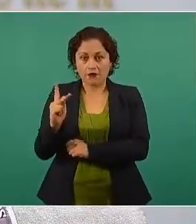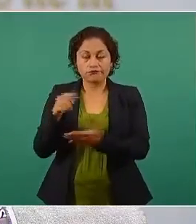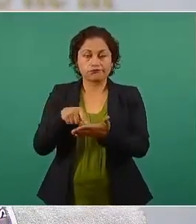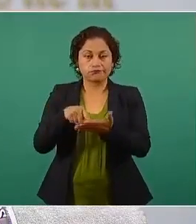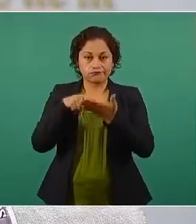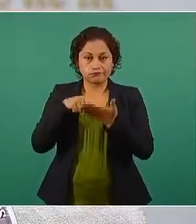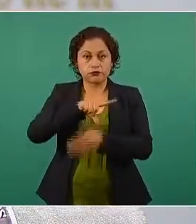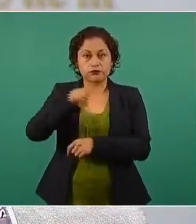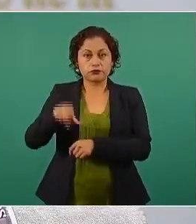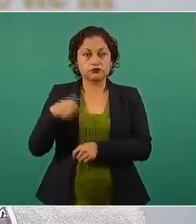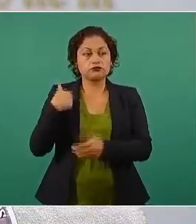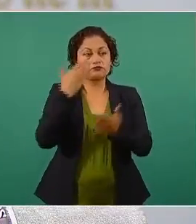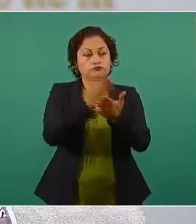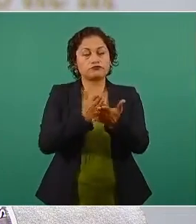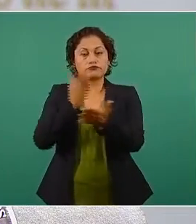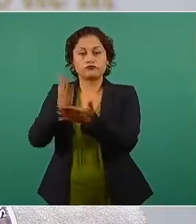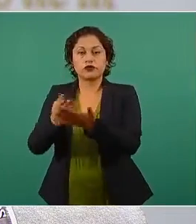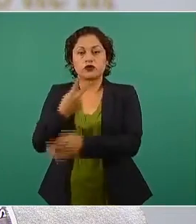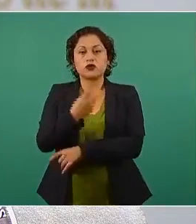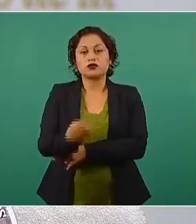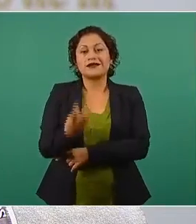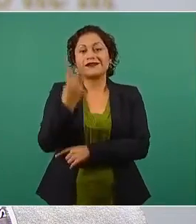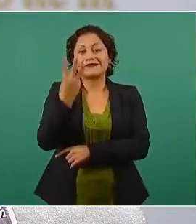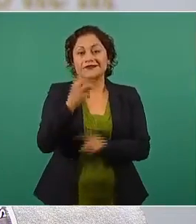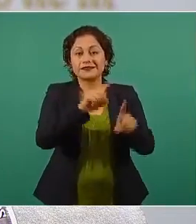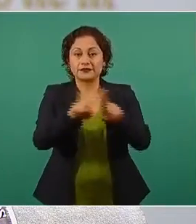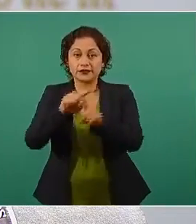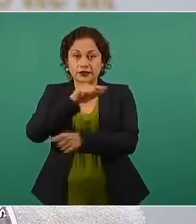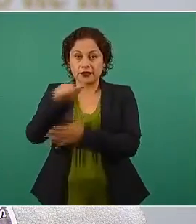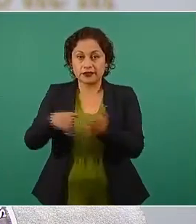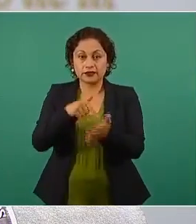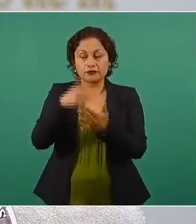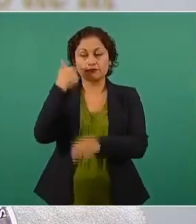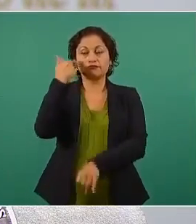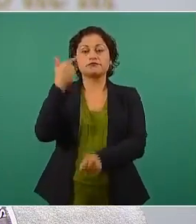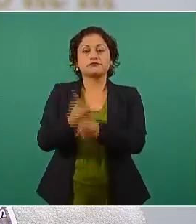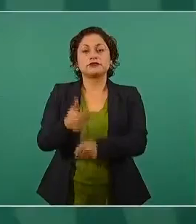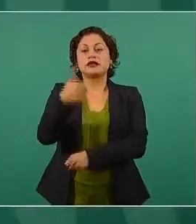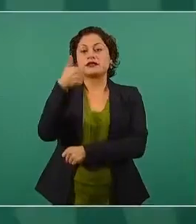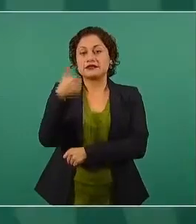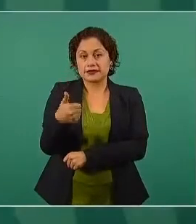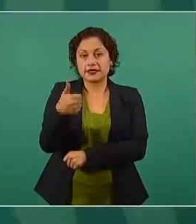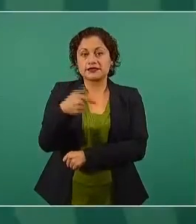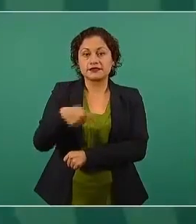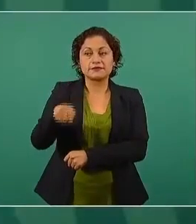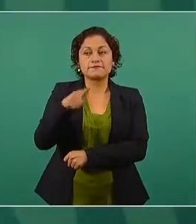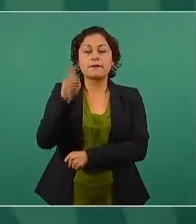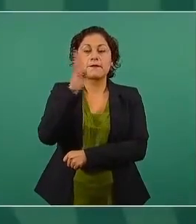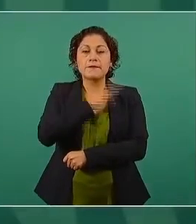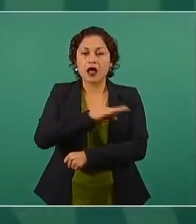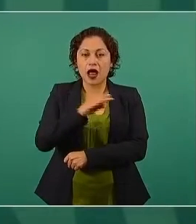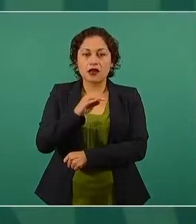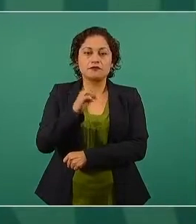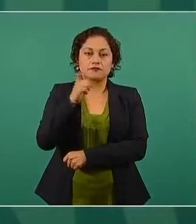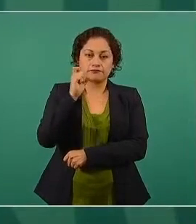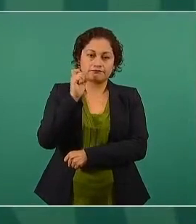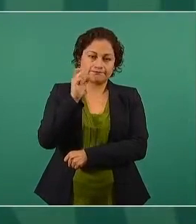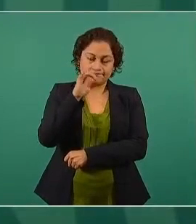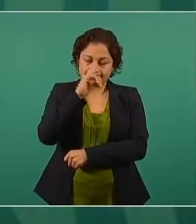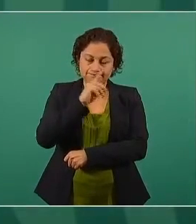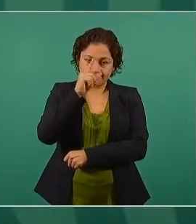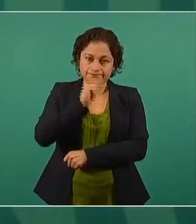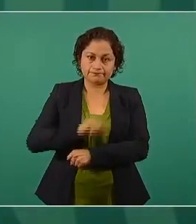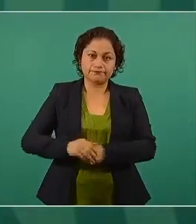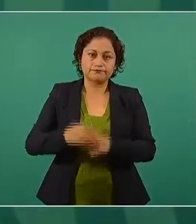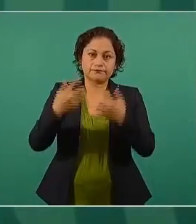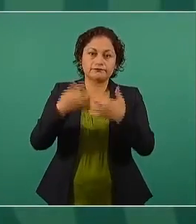cabo 203 visitas de verificación, identificando 6 gasolineras que no dan litro de a litro. En el marco de la